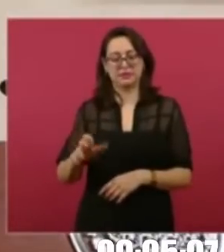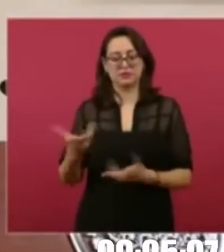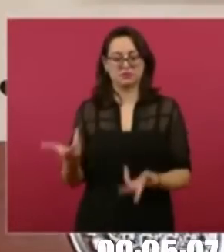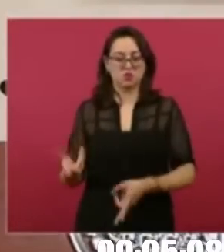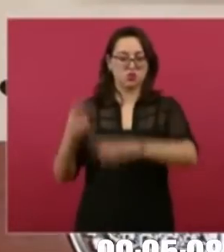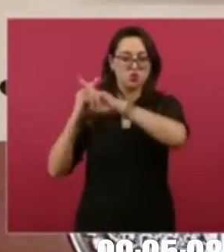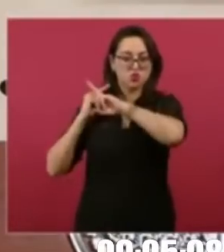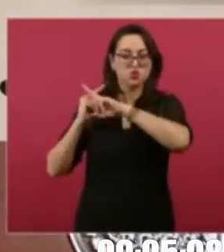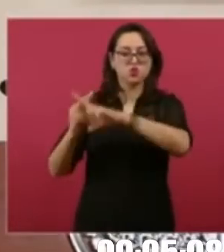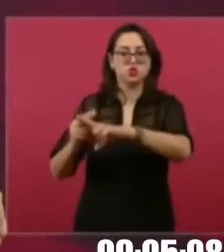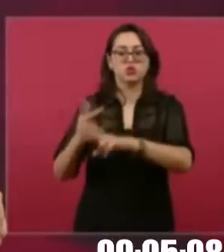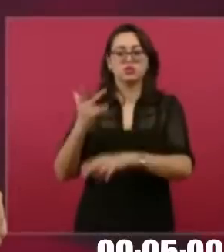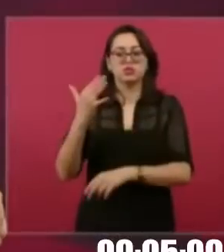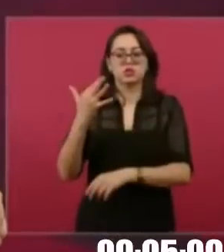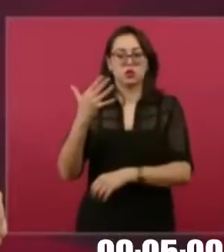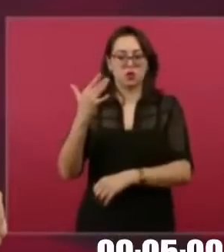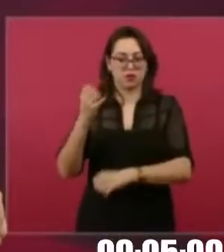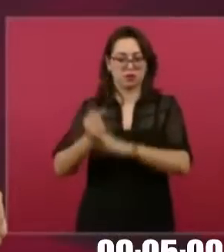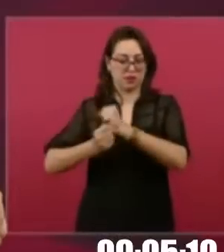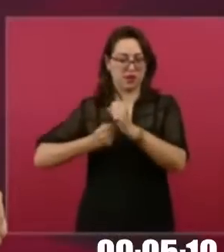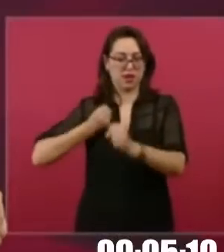golpe de estado